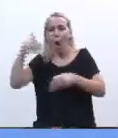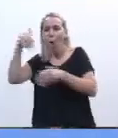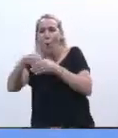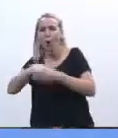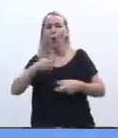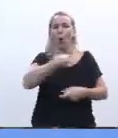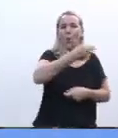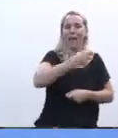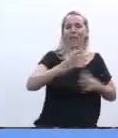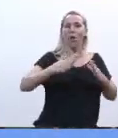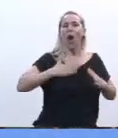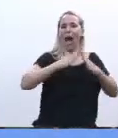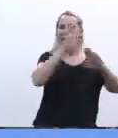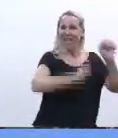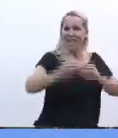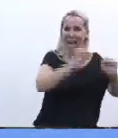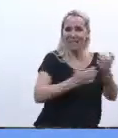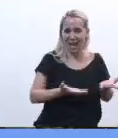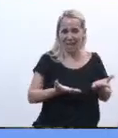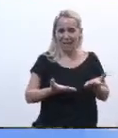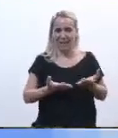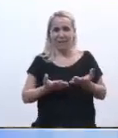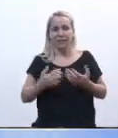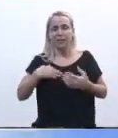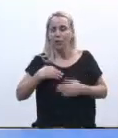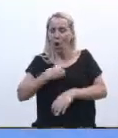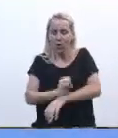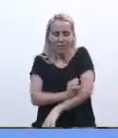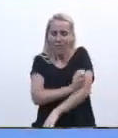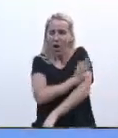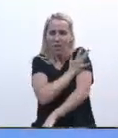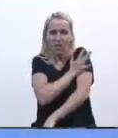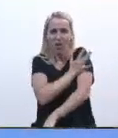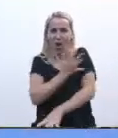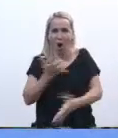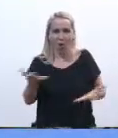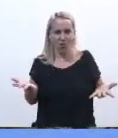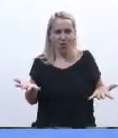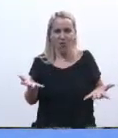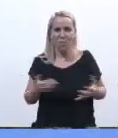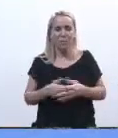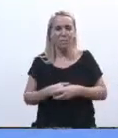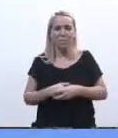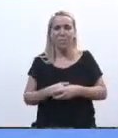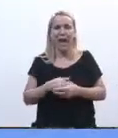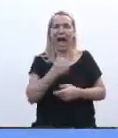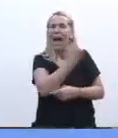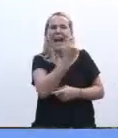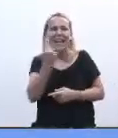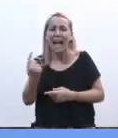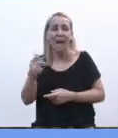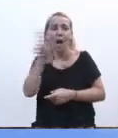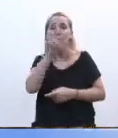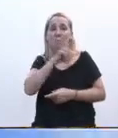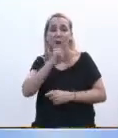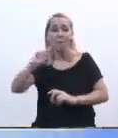la jubilación del ama de casa. Siento en mi piel la emoción de cada una de las que